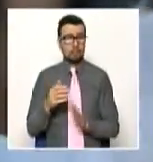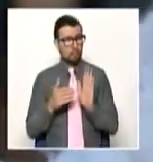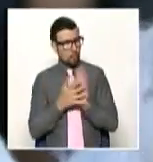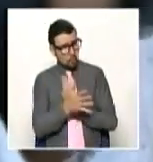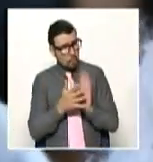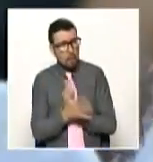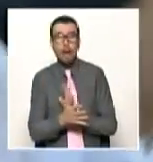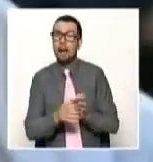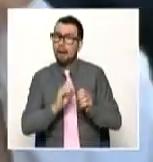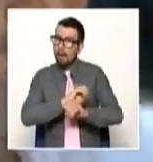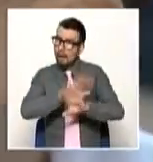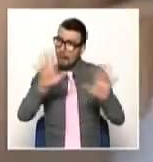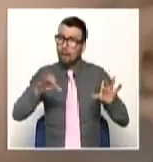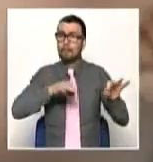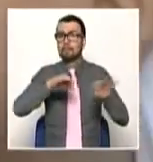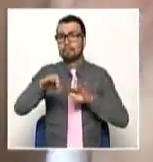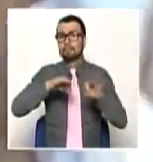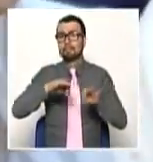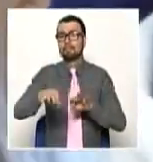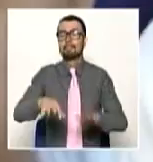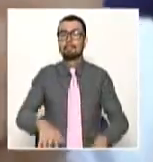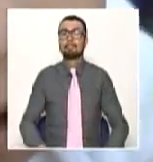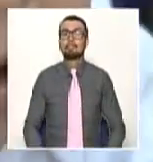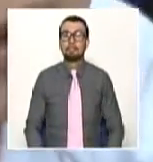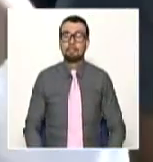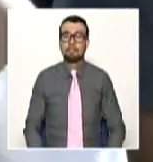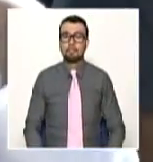informar sobre ella.